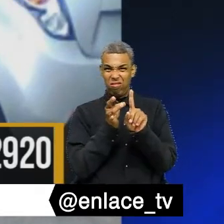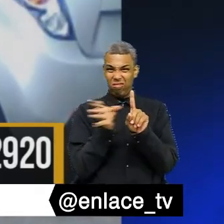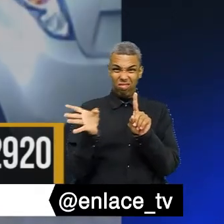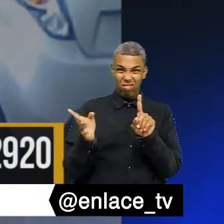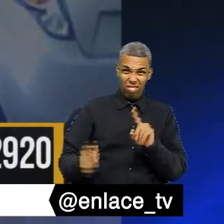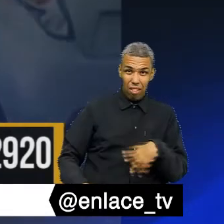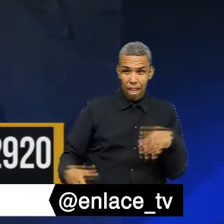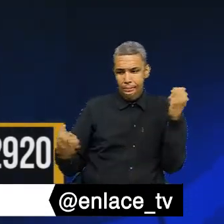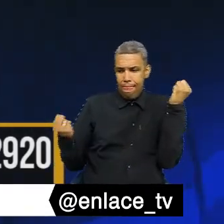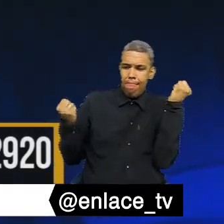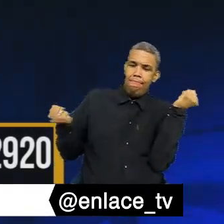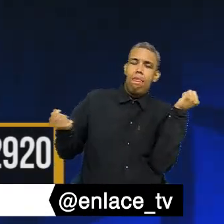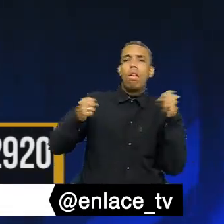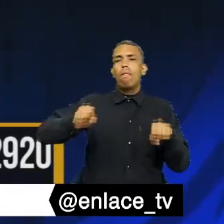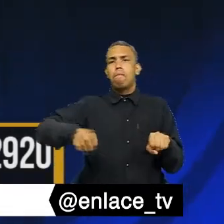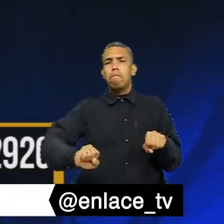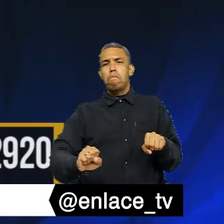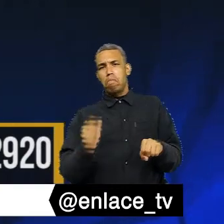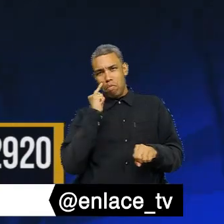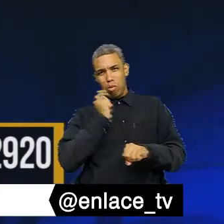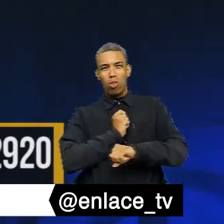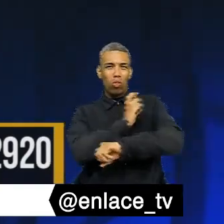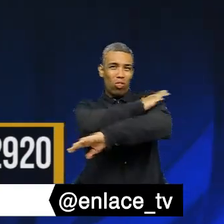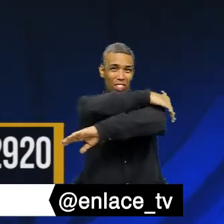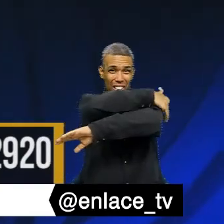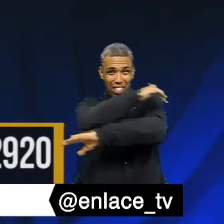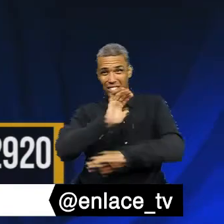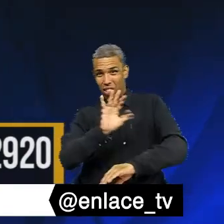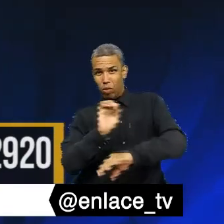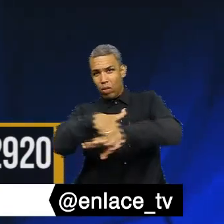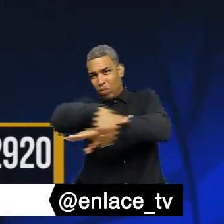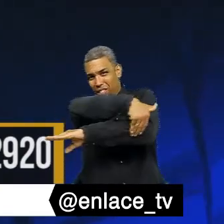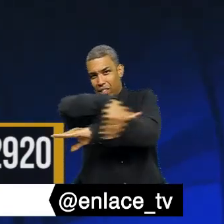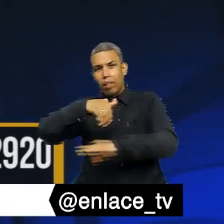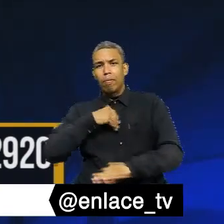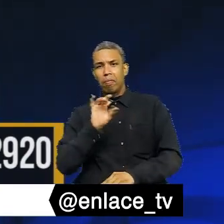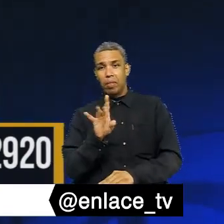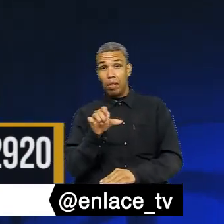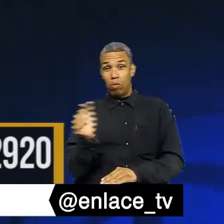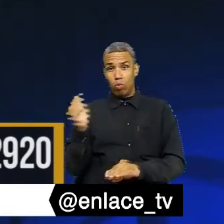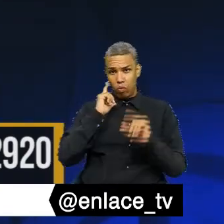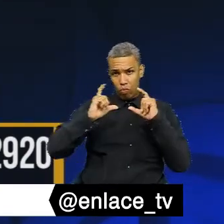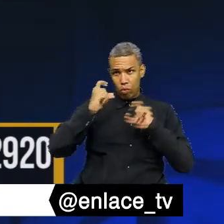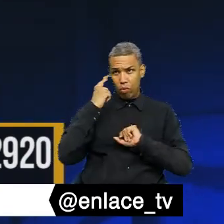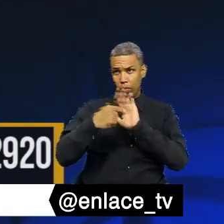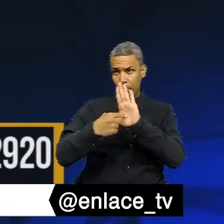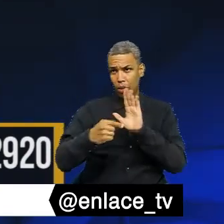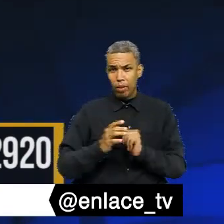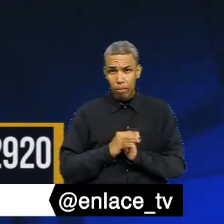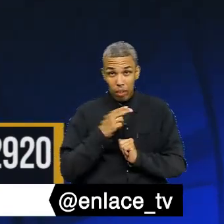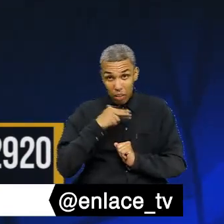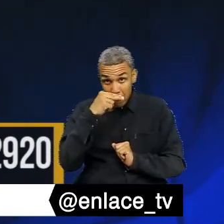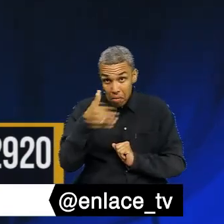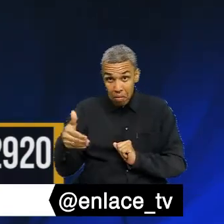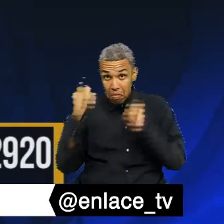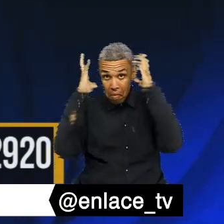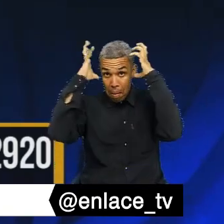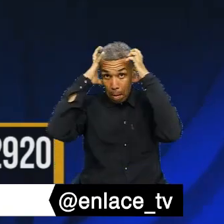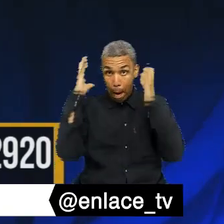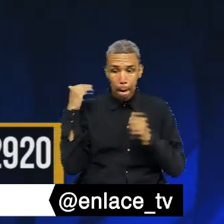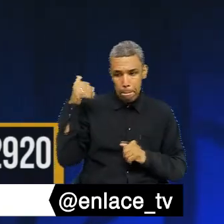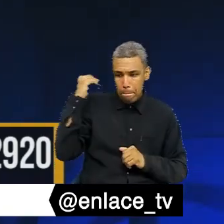pleno sector de la calle 50 con carrera 15 del barrio Colombia. El segundo pone en riesgo a niños al transitar sin la protección pertinente